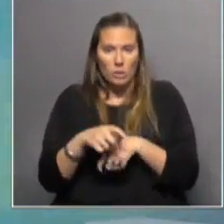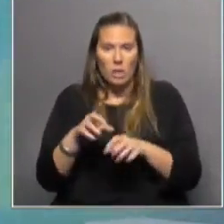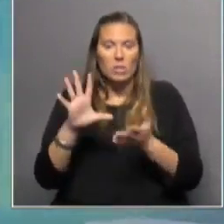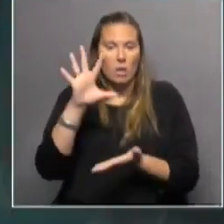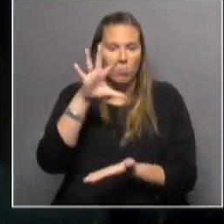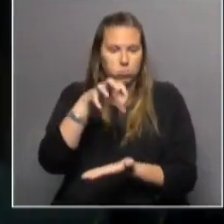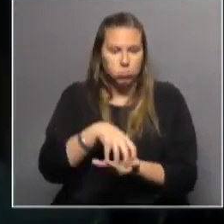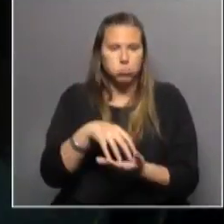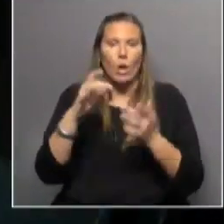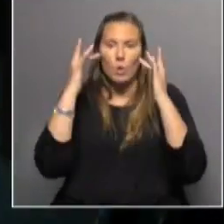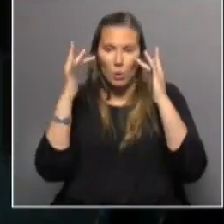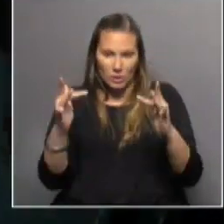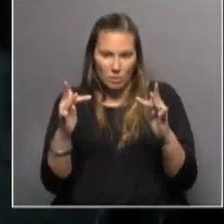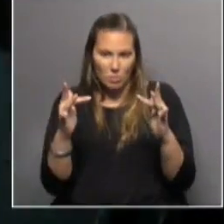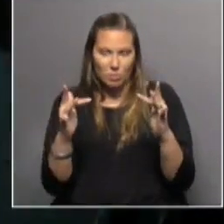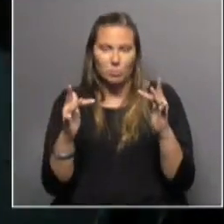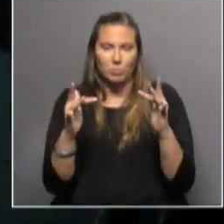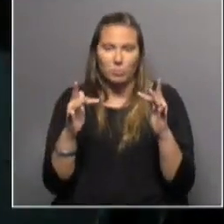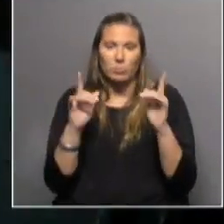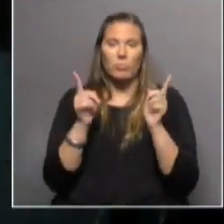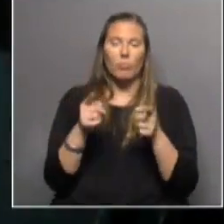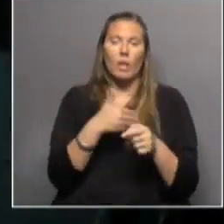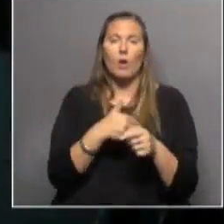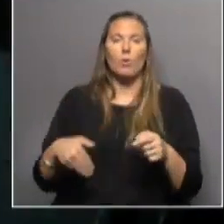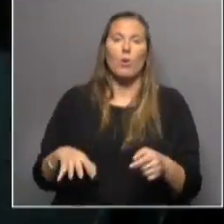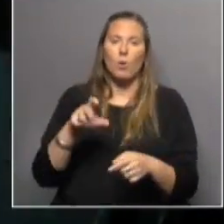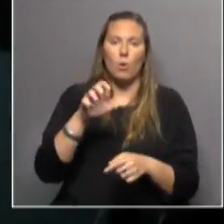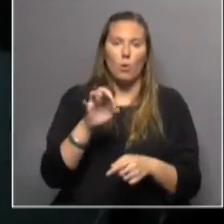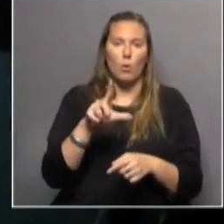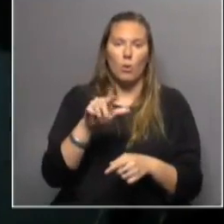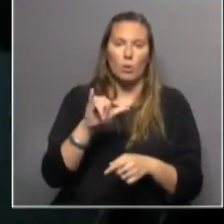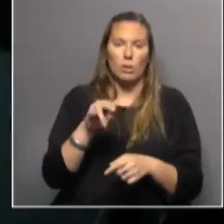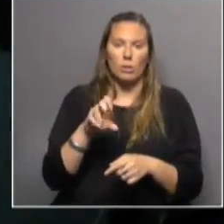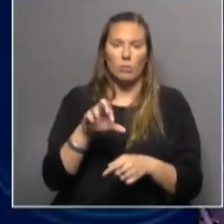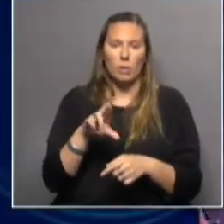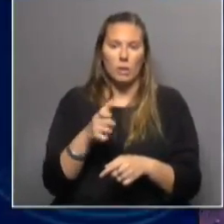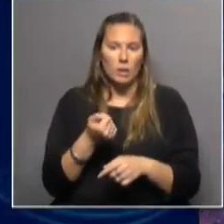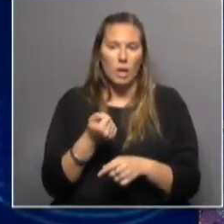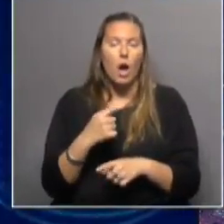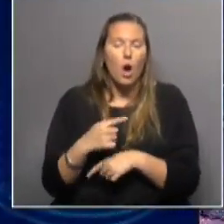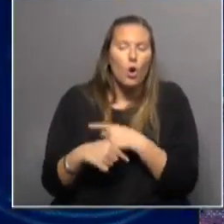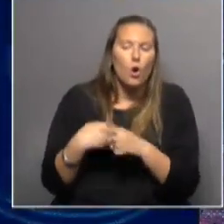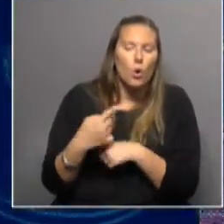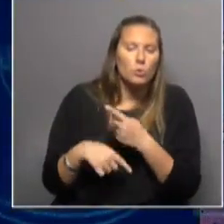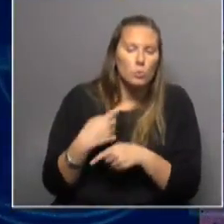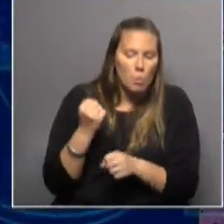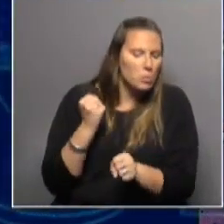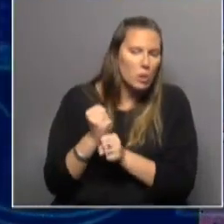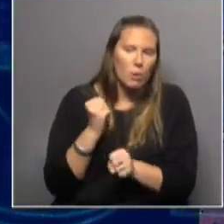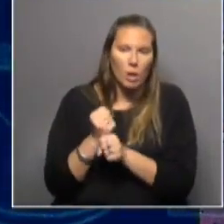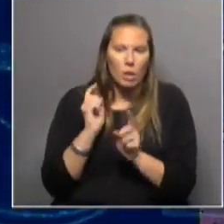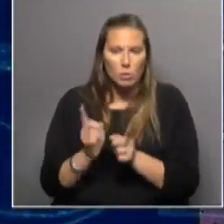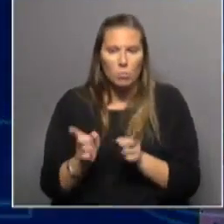educativos en el gobierno de Ana Olivera lo tomamos y lo seguimos como esto que es